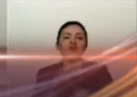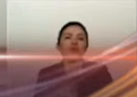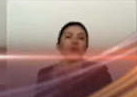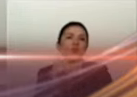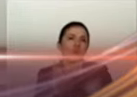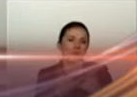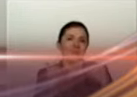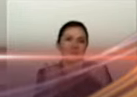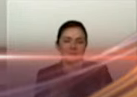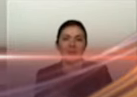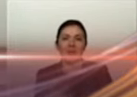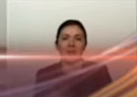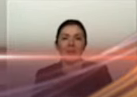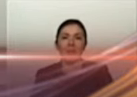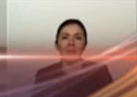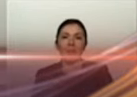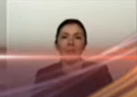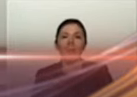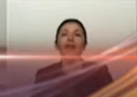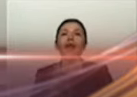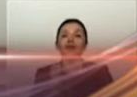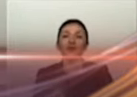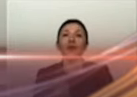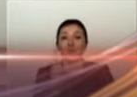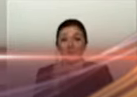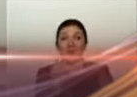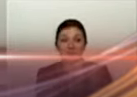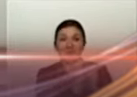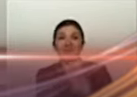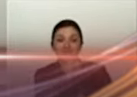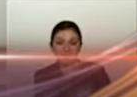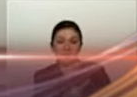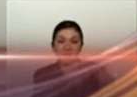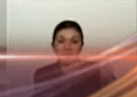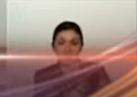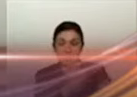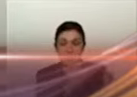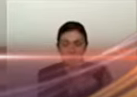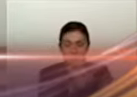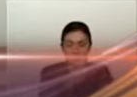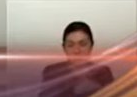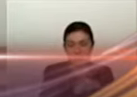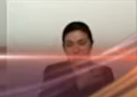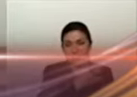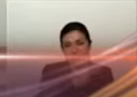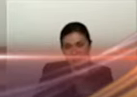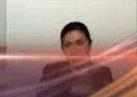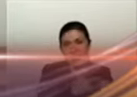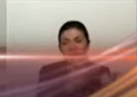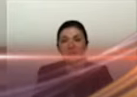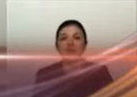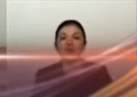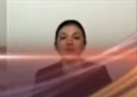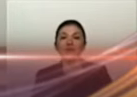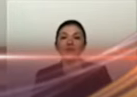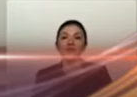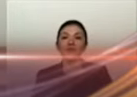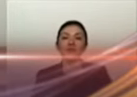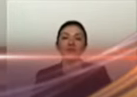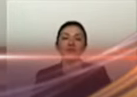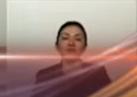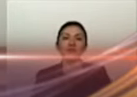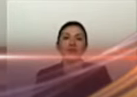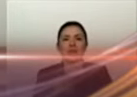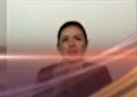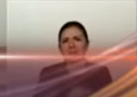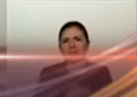gentes. O sea, no que fue un bodón. No, fue una boda íntima, porque en segundas nupcias, y muy complacido, muy